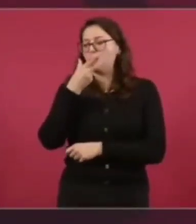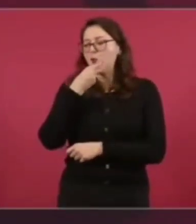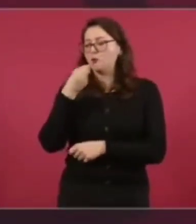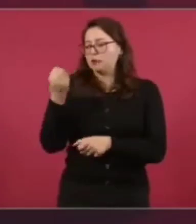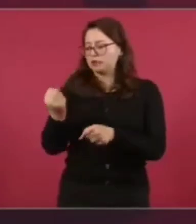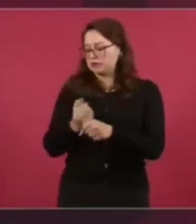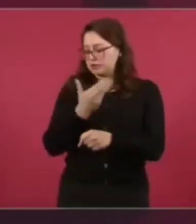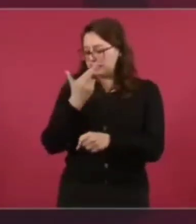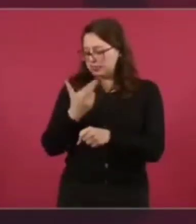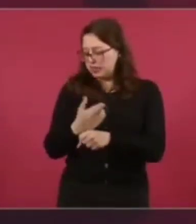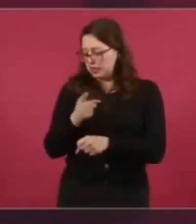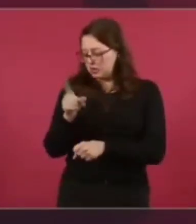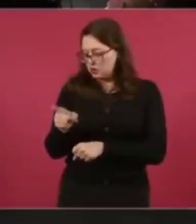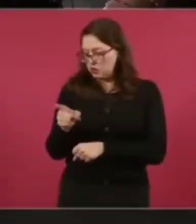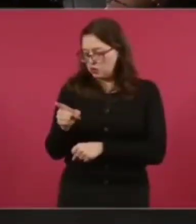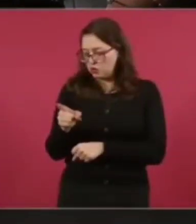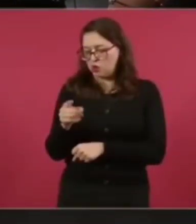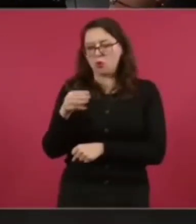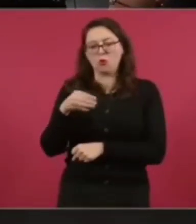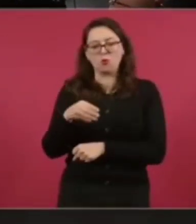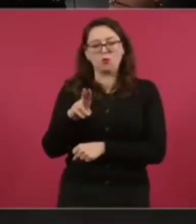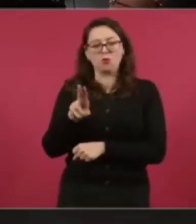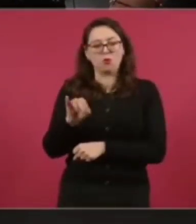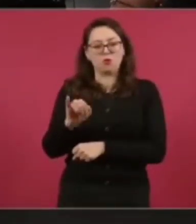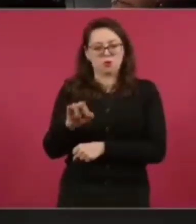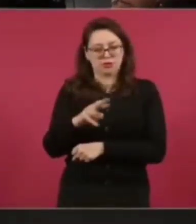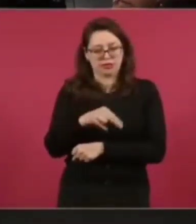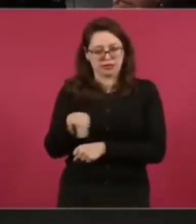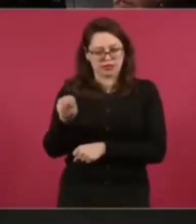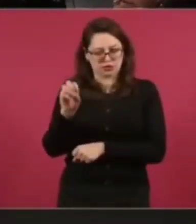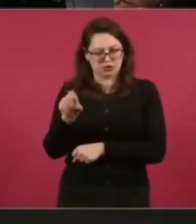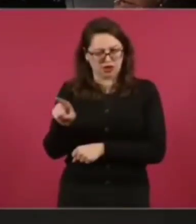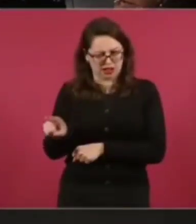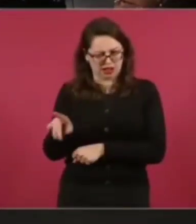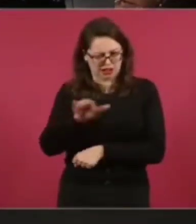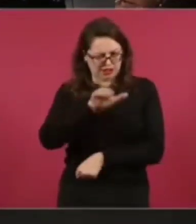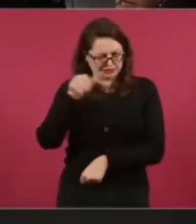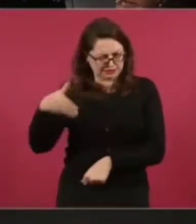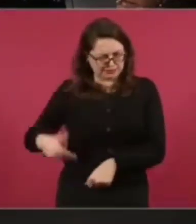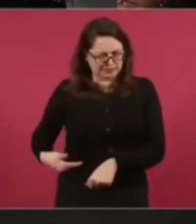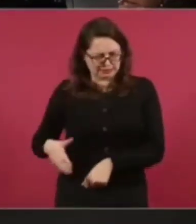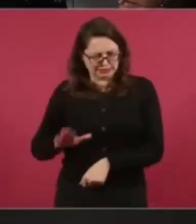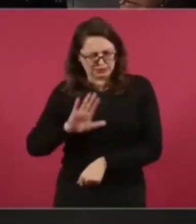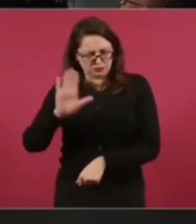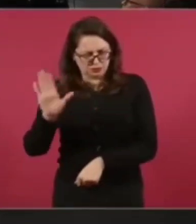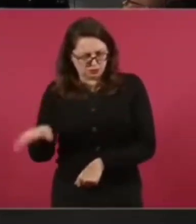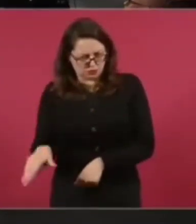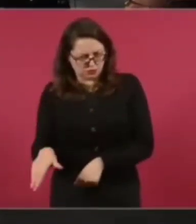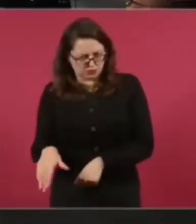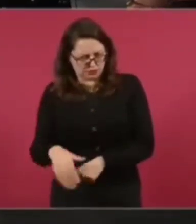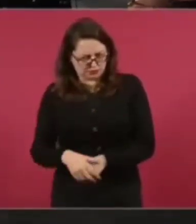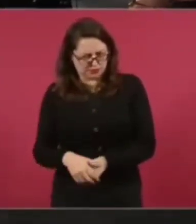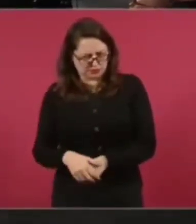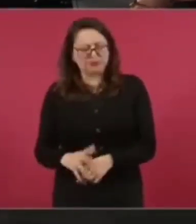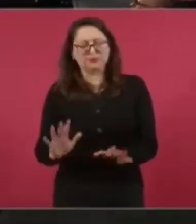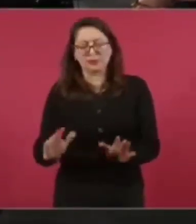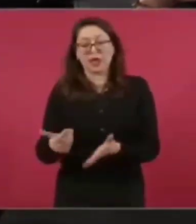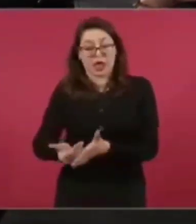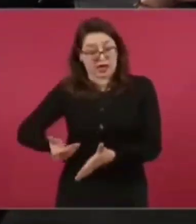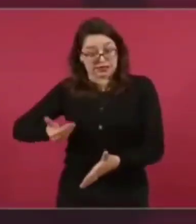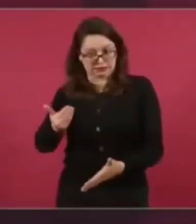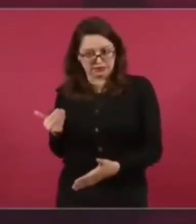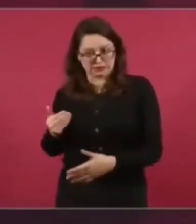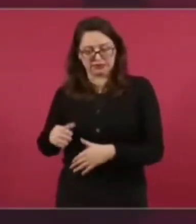de Gobernación, Muriño. Juan Camilo Muriño. Esa empresa firmó